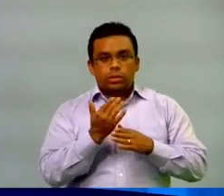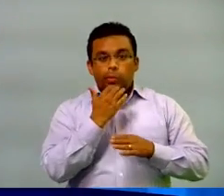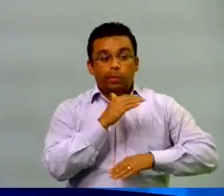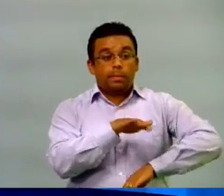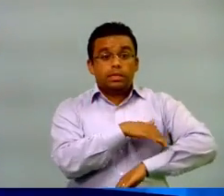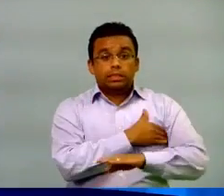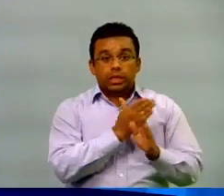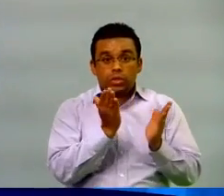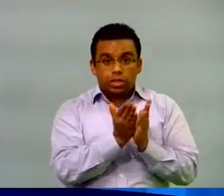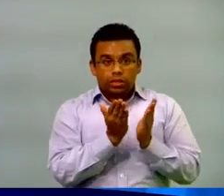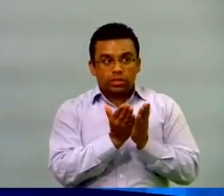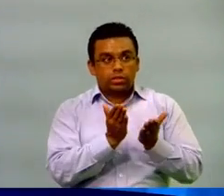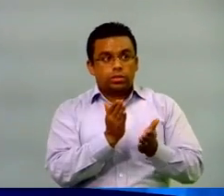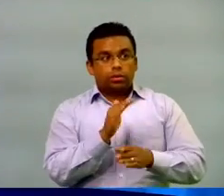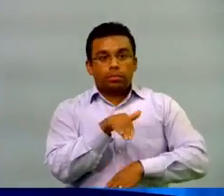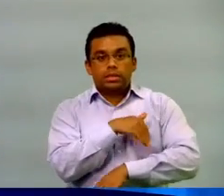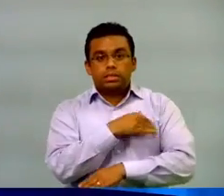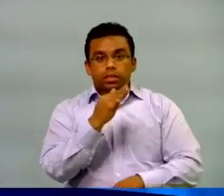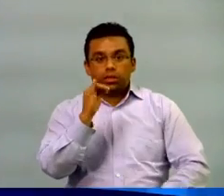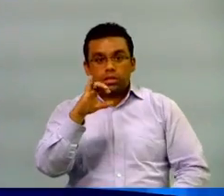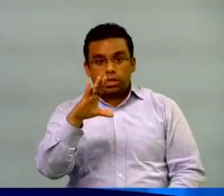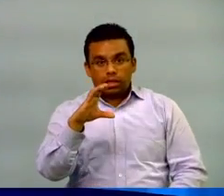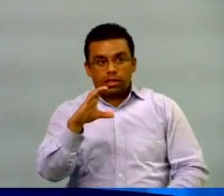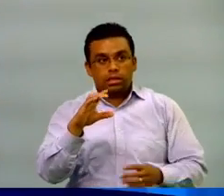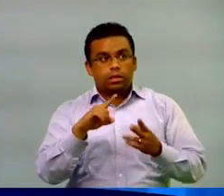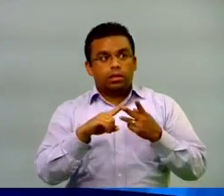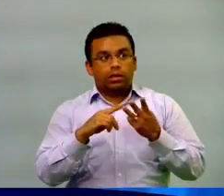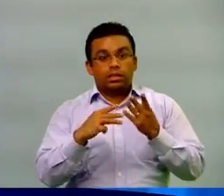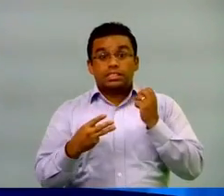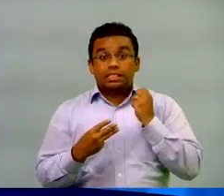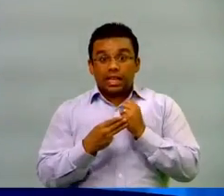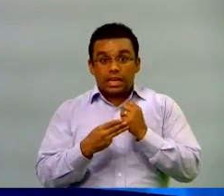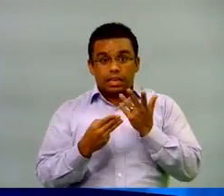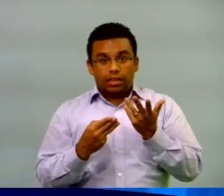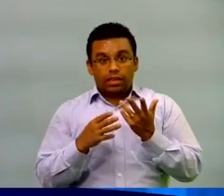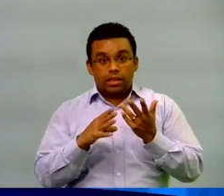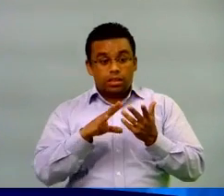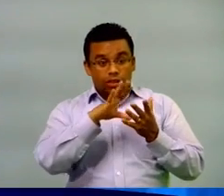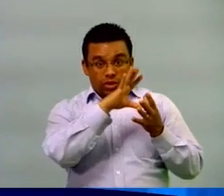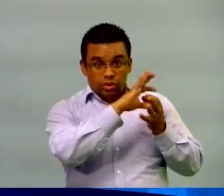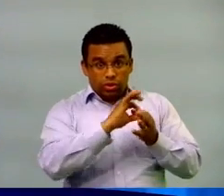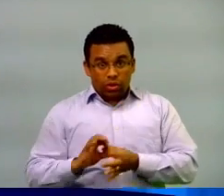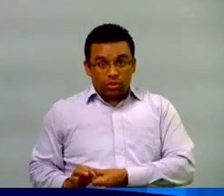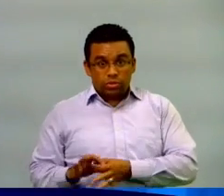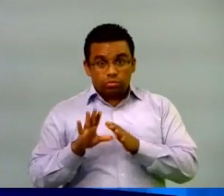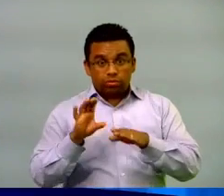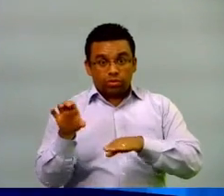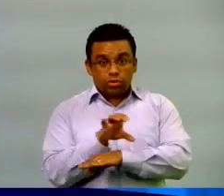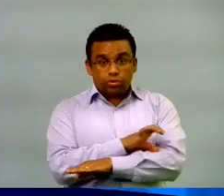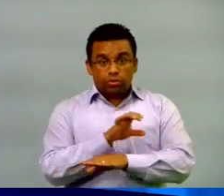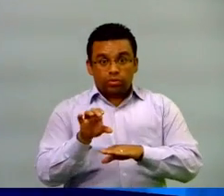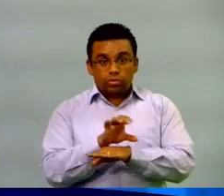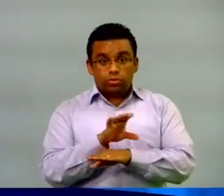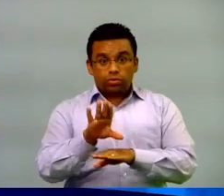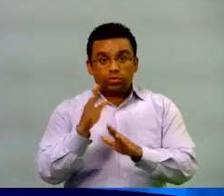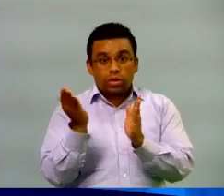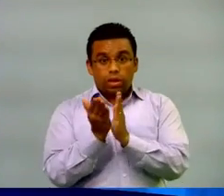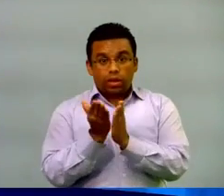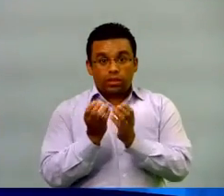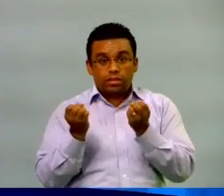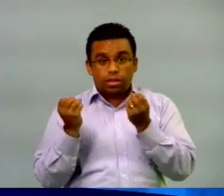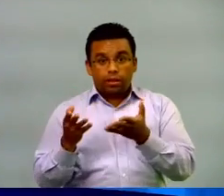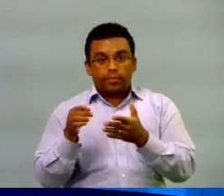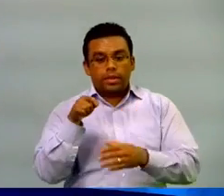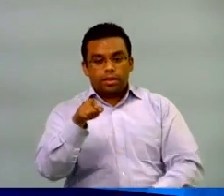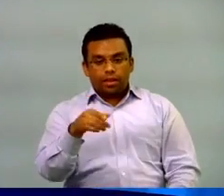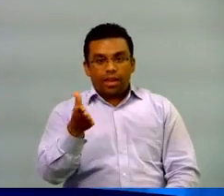Educación, Ministerio de las TIC y SENA, conforman ese Consejo Directivo de Computadores para Educar, Doménica ha hecho hincapié